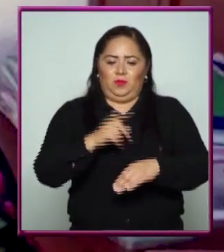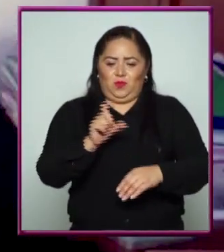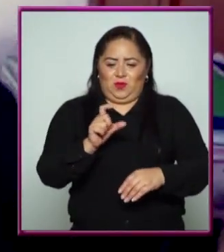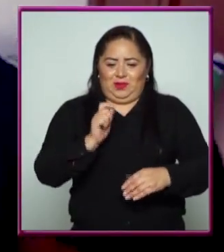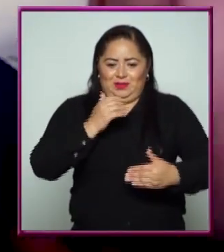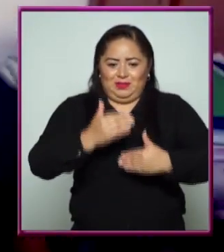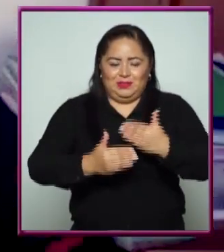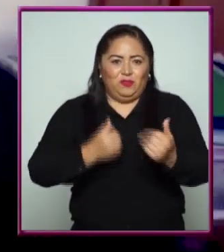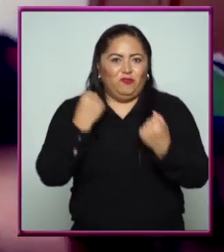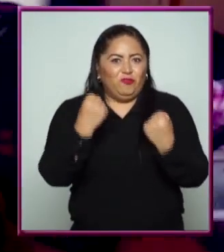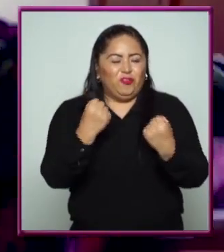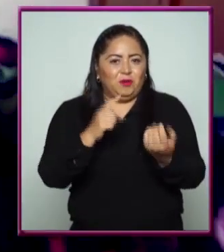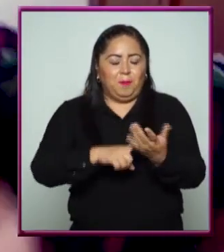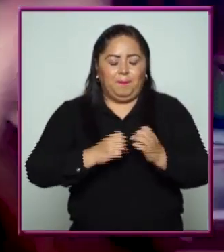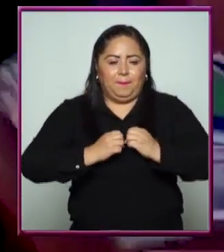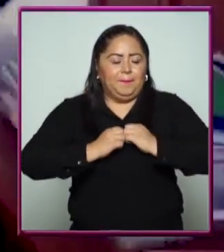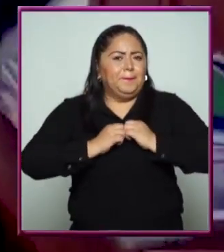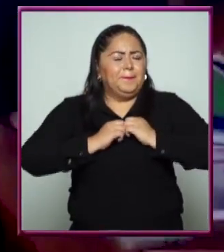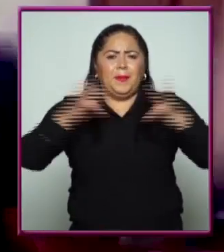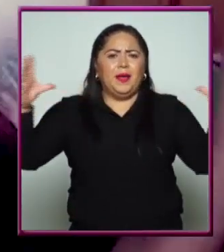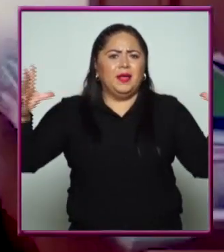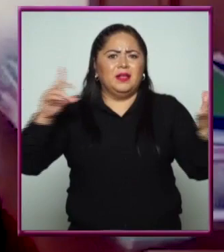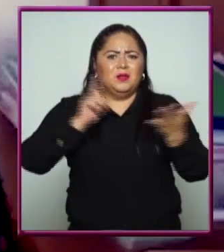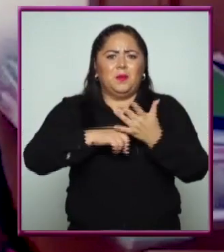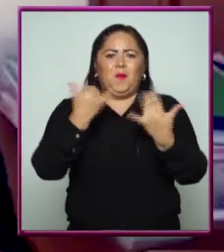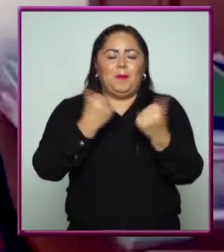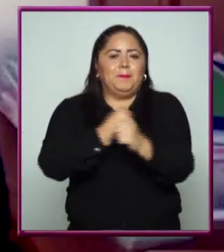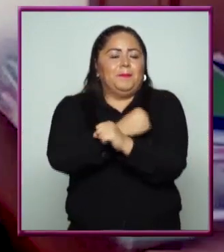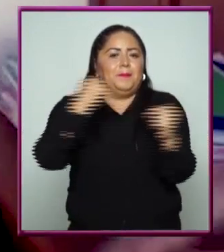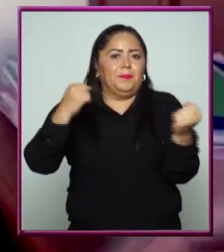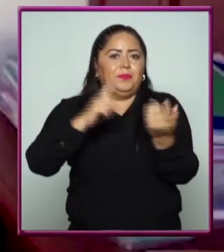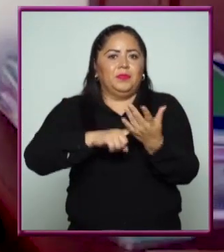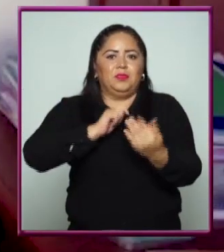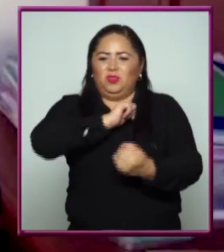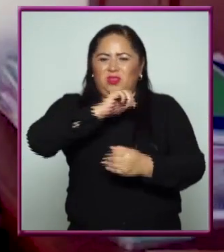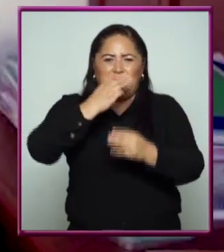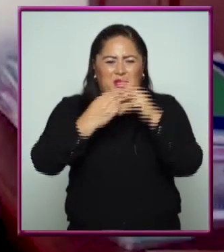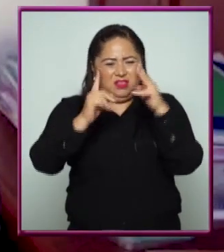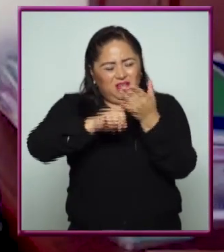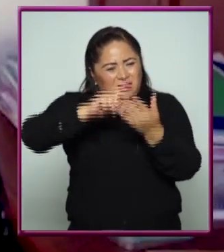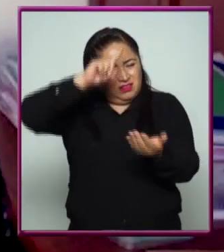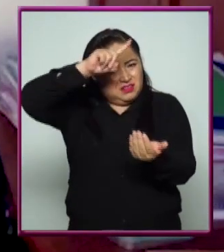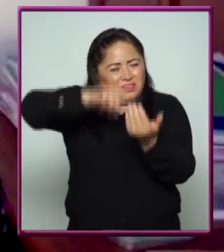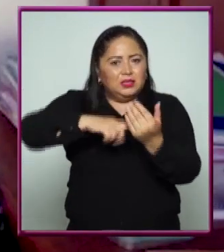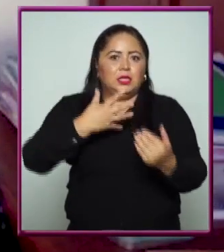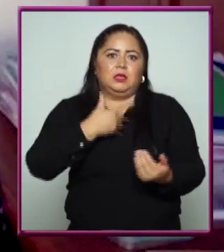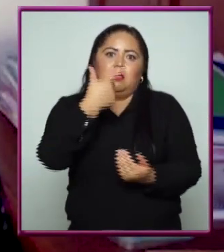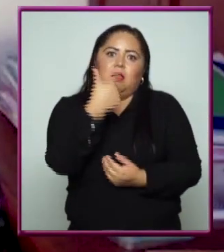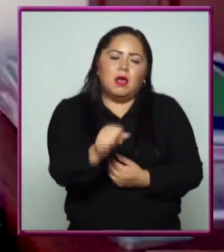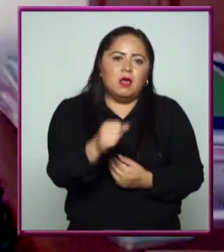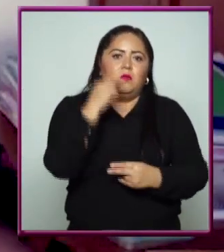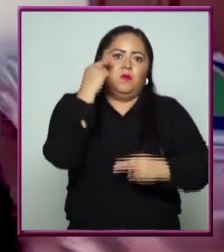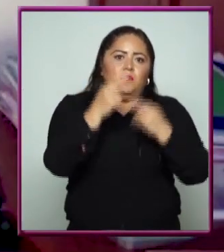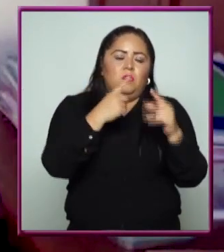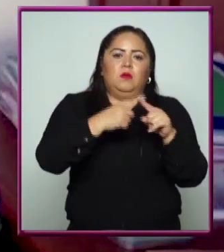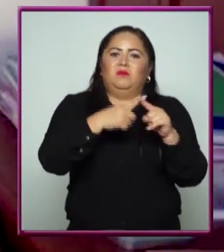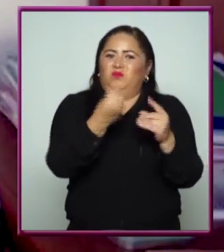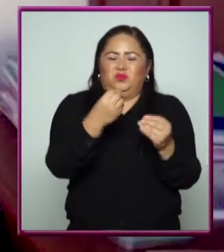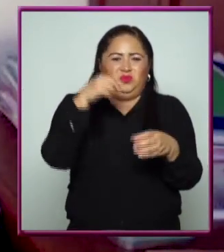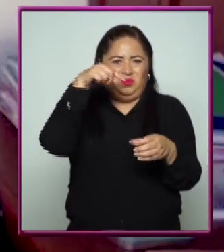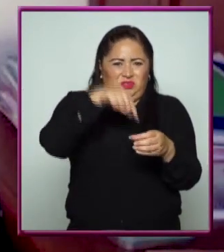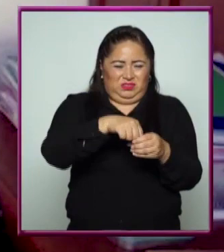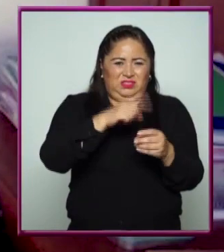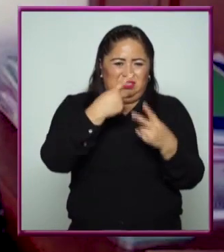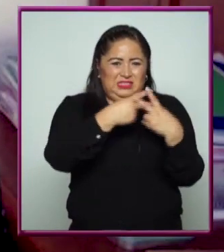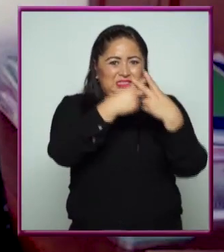proceso tan violento de explosión, de expulsión de todo el material de